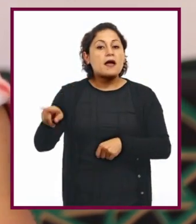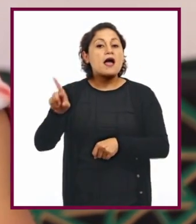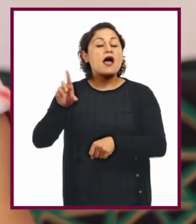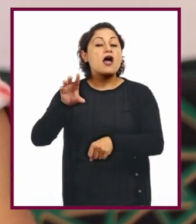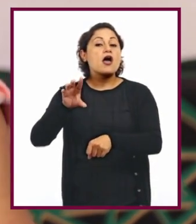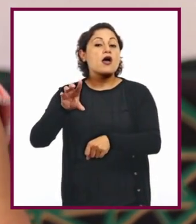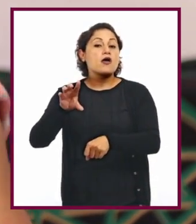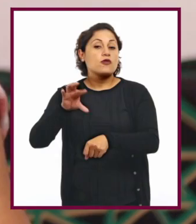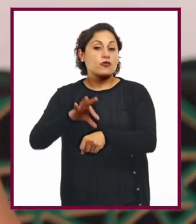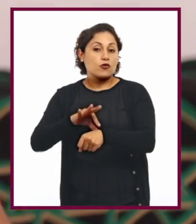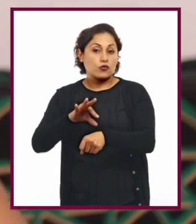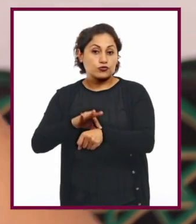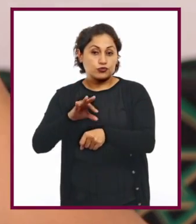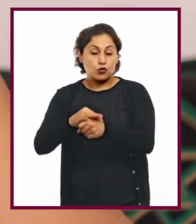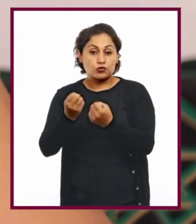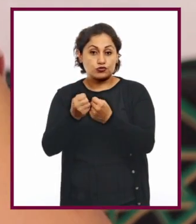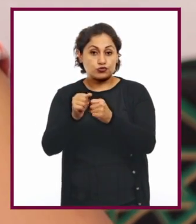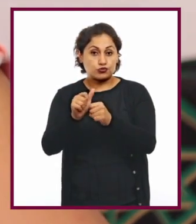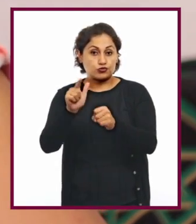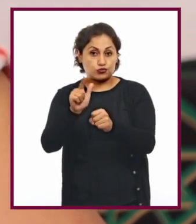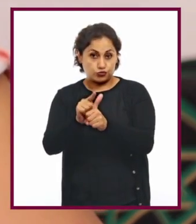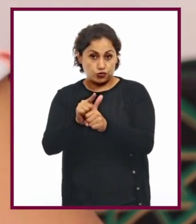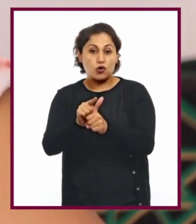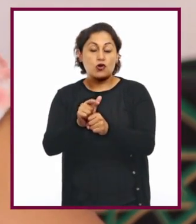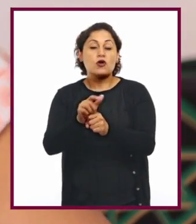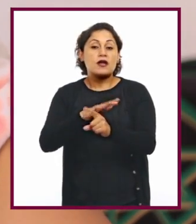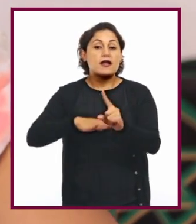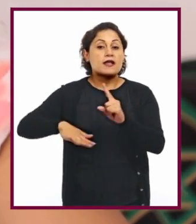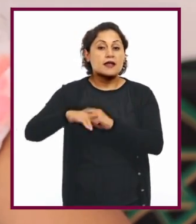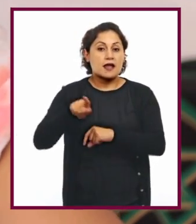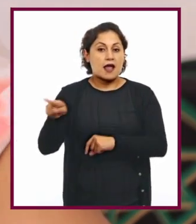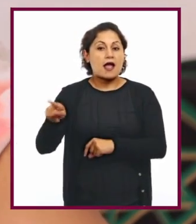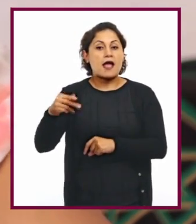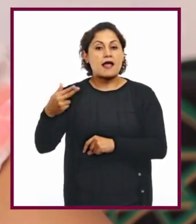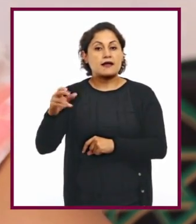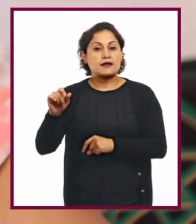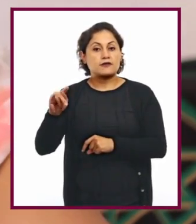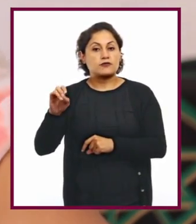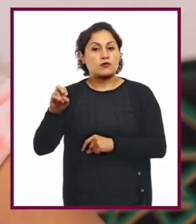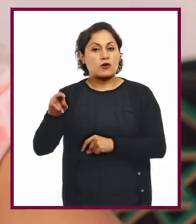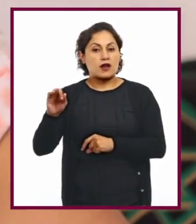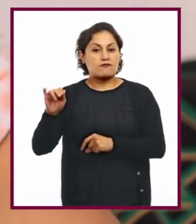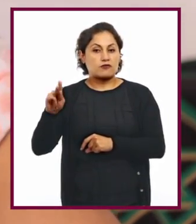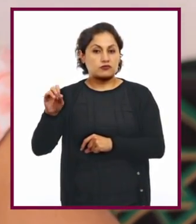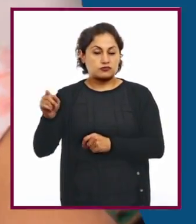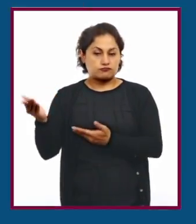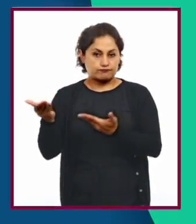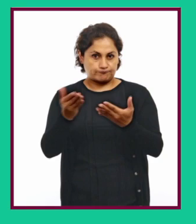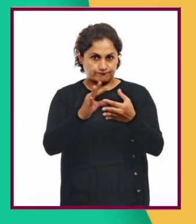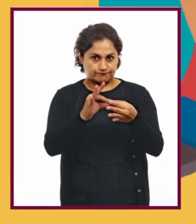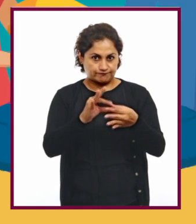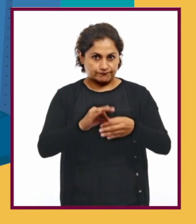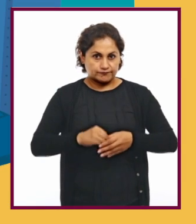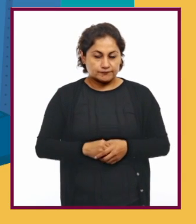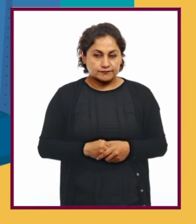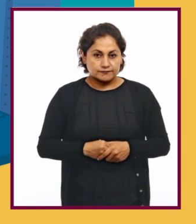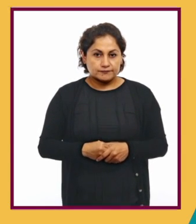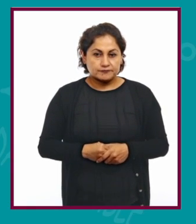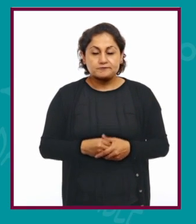que el doctor en Sociología y Estudios Históricos, Héctor Alfonso Vera Martínez, nos aclare.